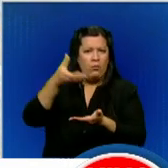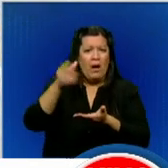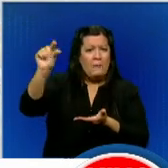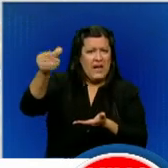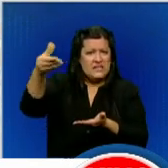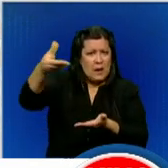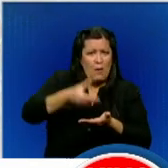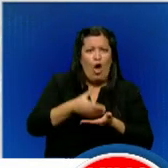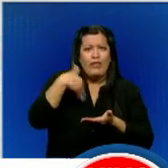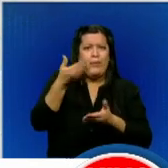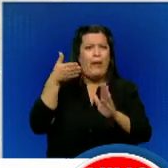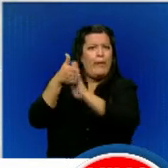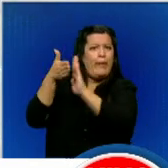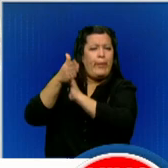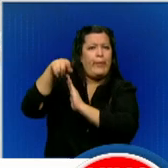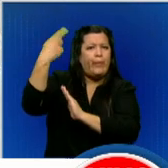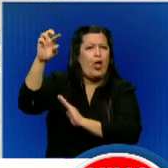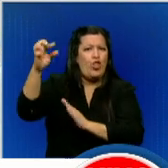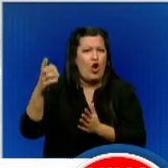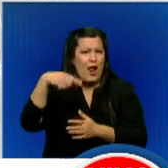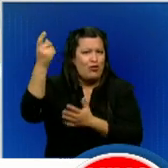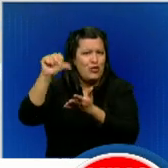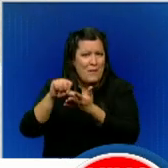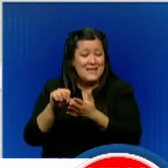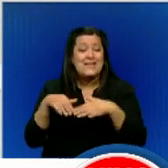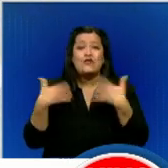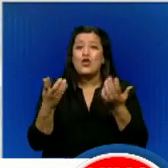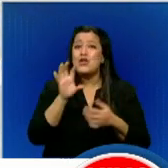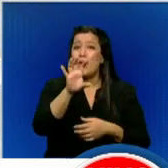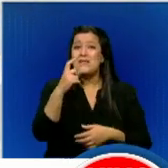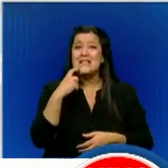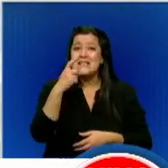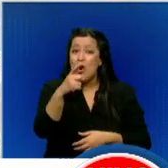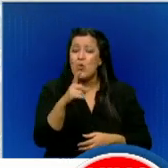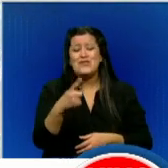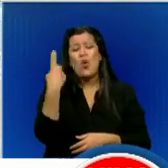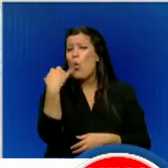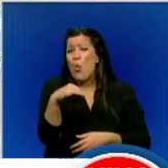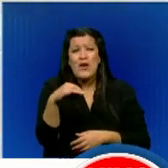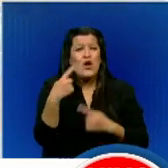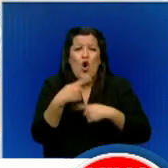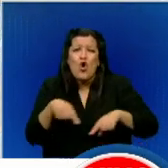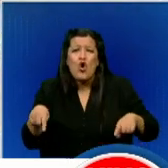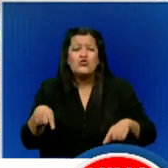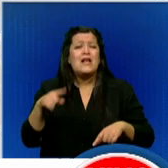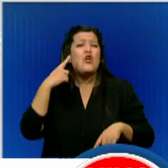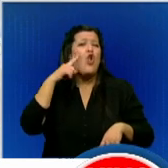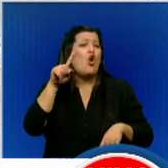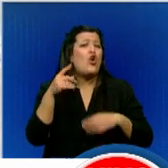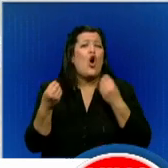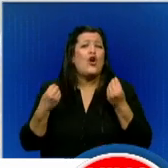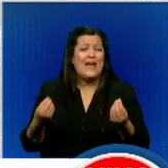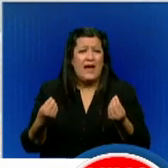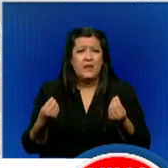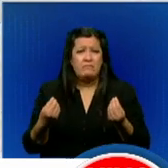cual en la provincia lo único logro es perder